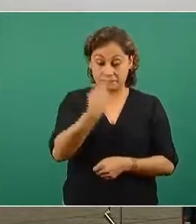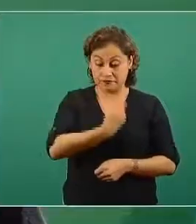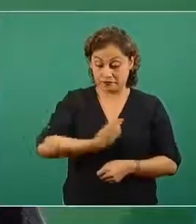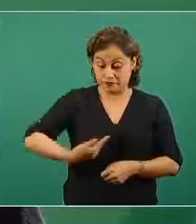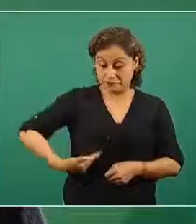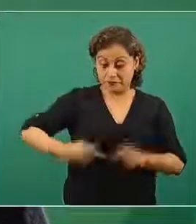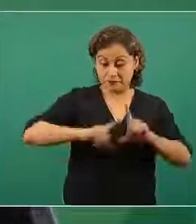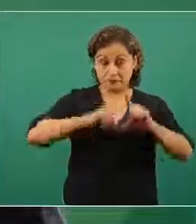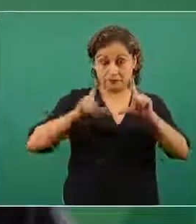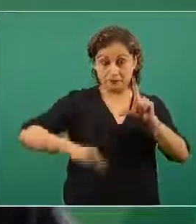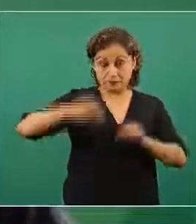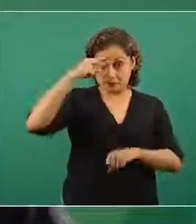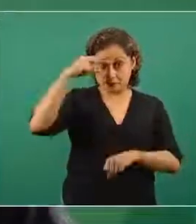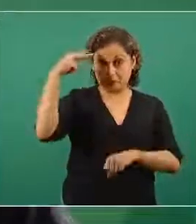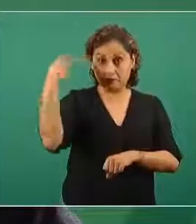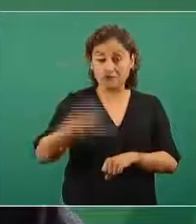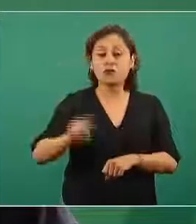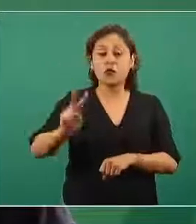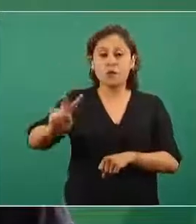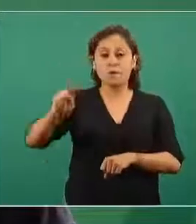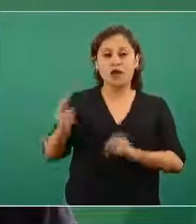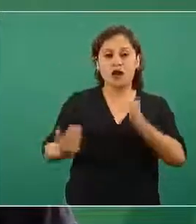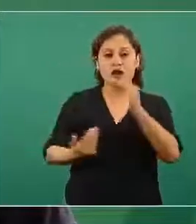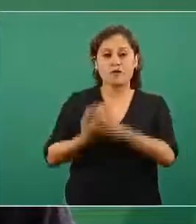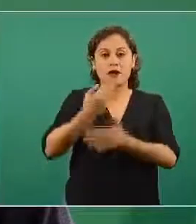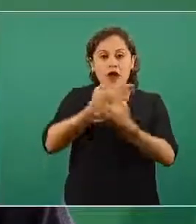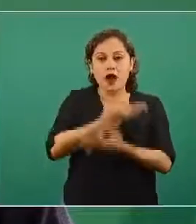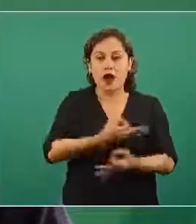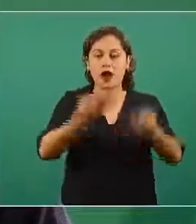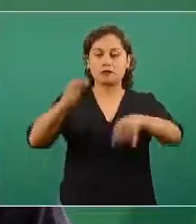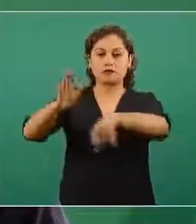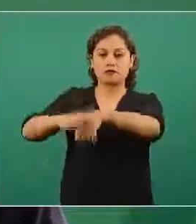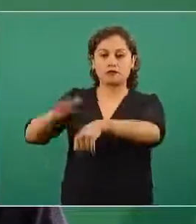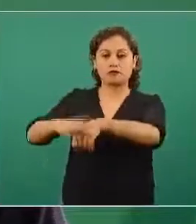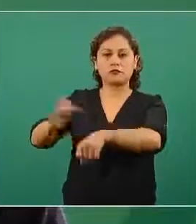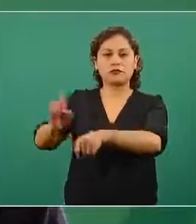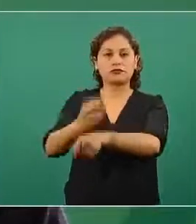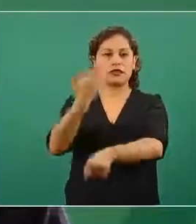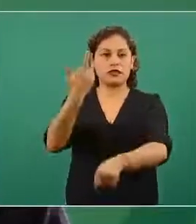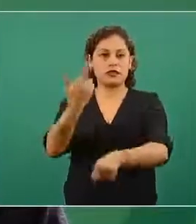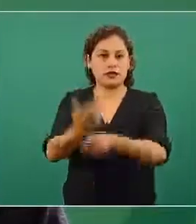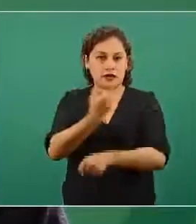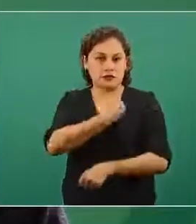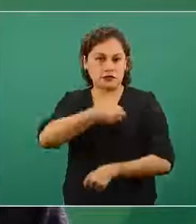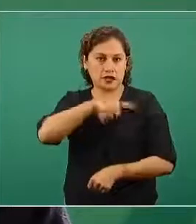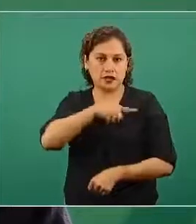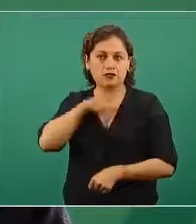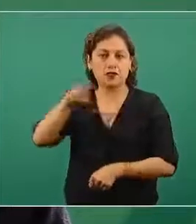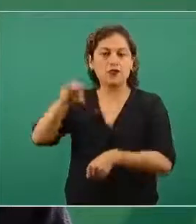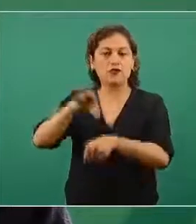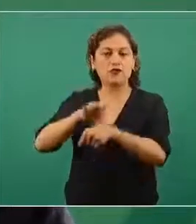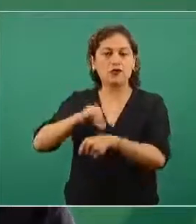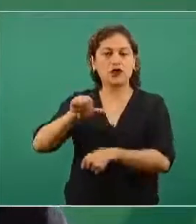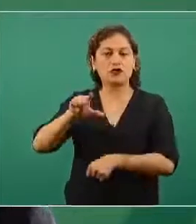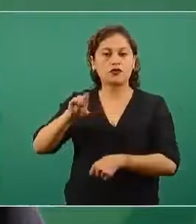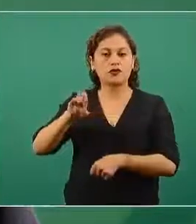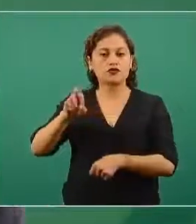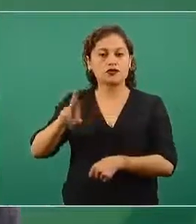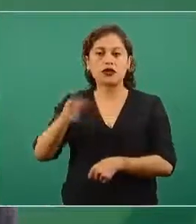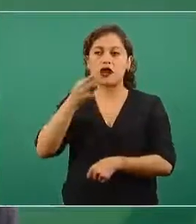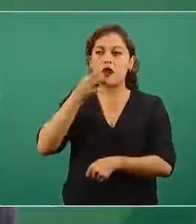en la mañana, fue una instrucción directa al titular de la Secretaría de Salud, el doctor Jorge Alcocer, de poner